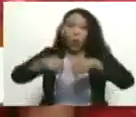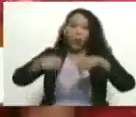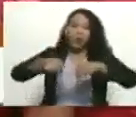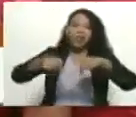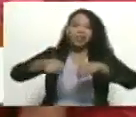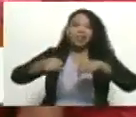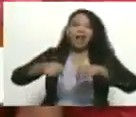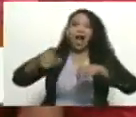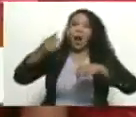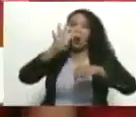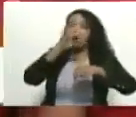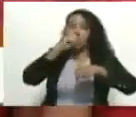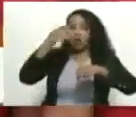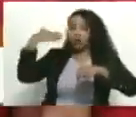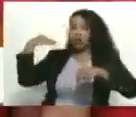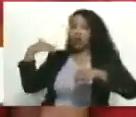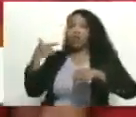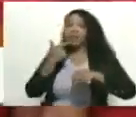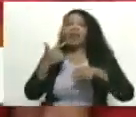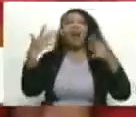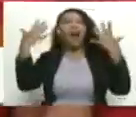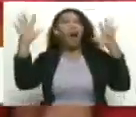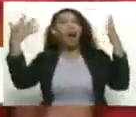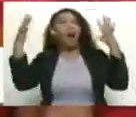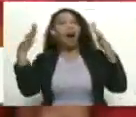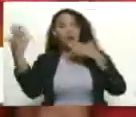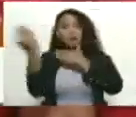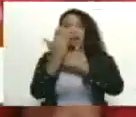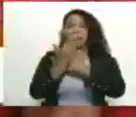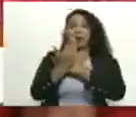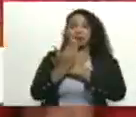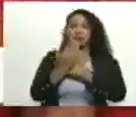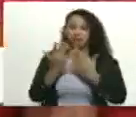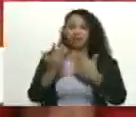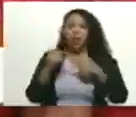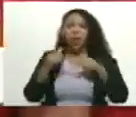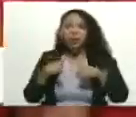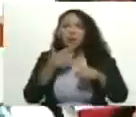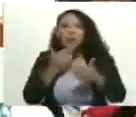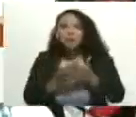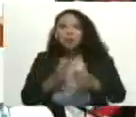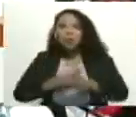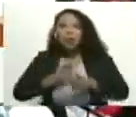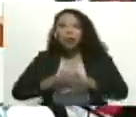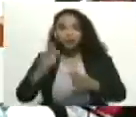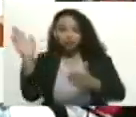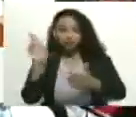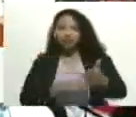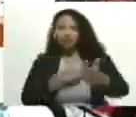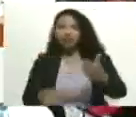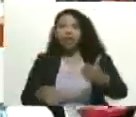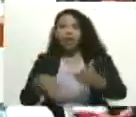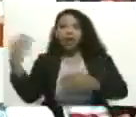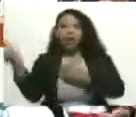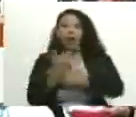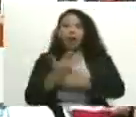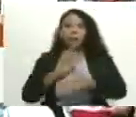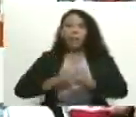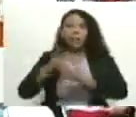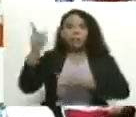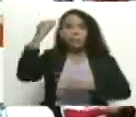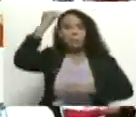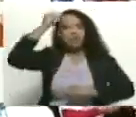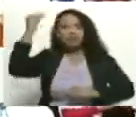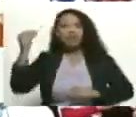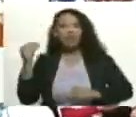4 años aplaudían las sanciones. ¿Y saben por qué piden ahorita que eliminen las sanciones? Porque están pensando en ser candidatos o